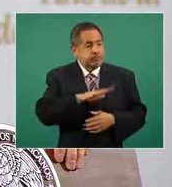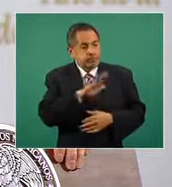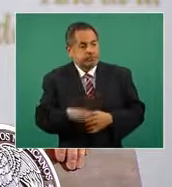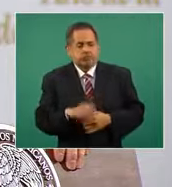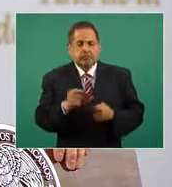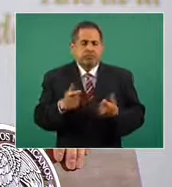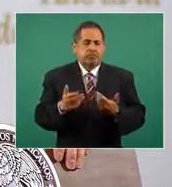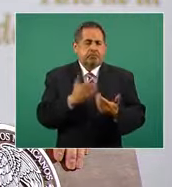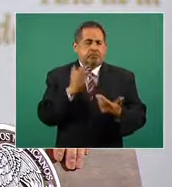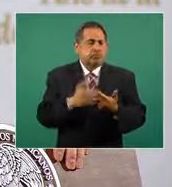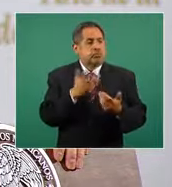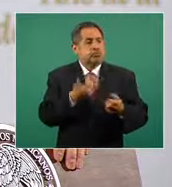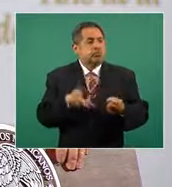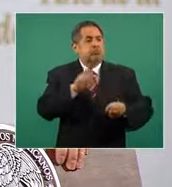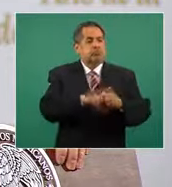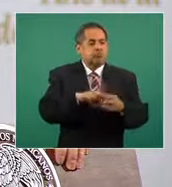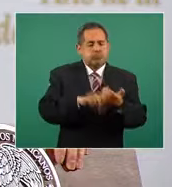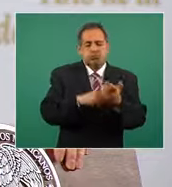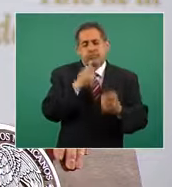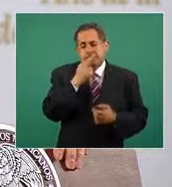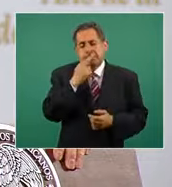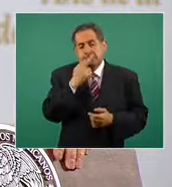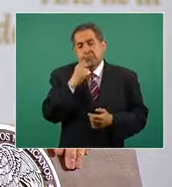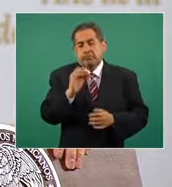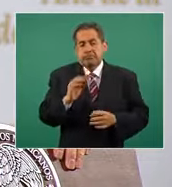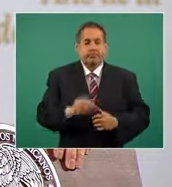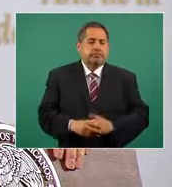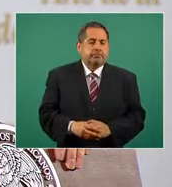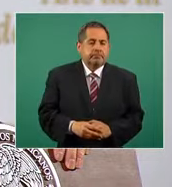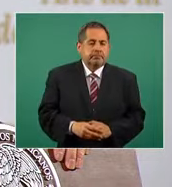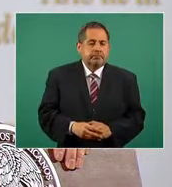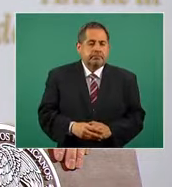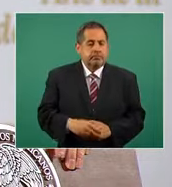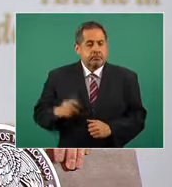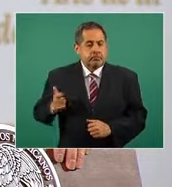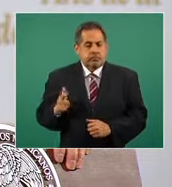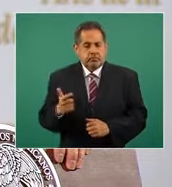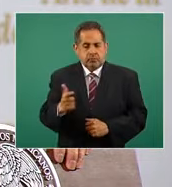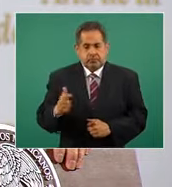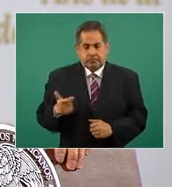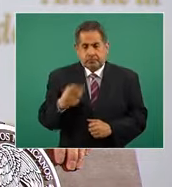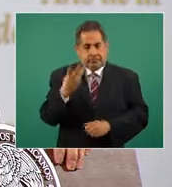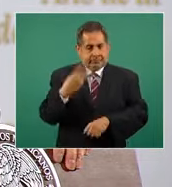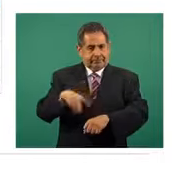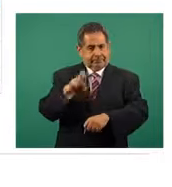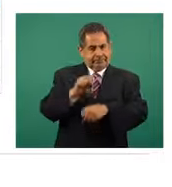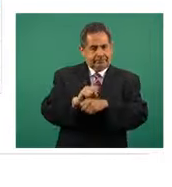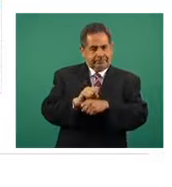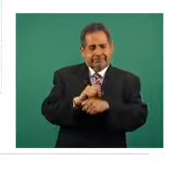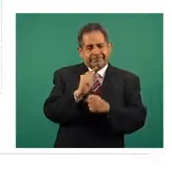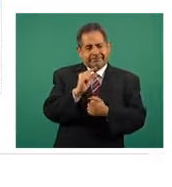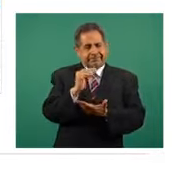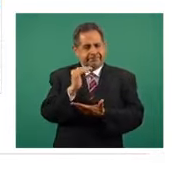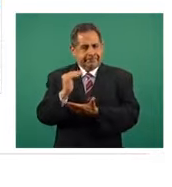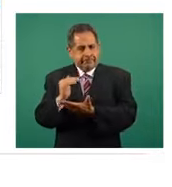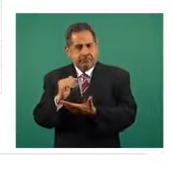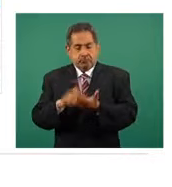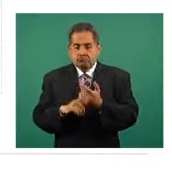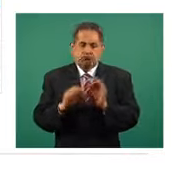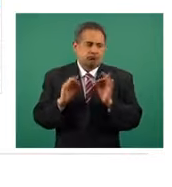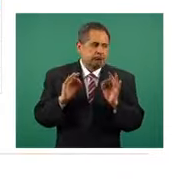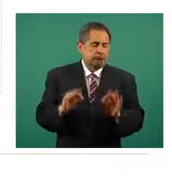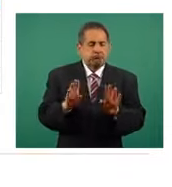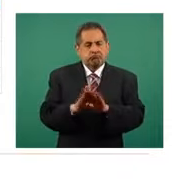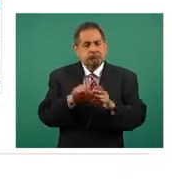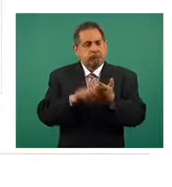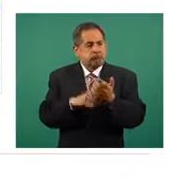siguiente, y la hospitalización, la siguiente. Guanajuato, 3 semanas de reducción, consistente, la siguiente, también